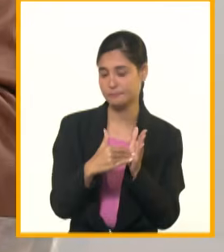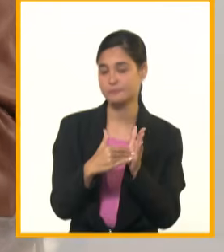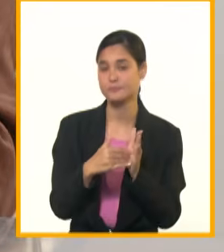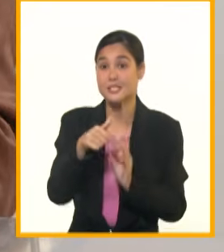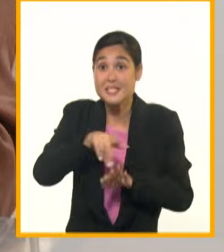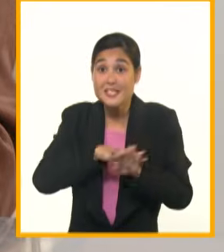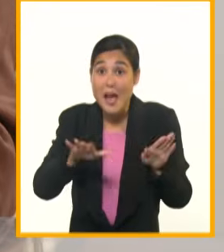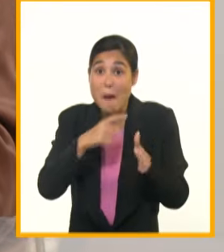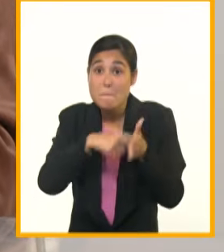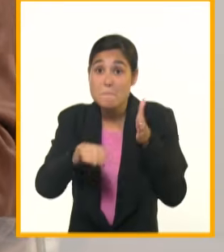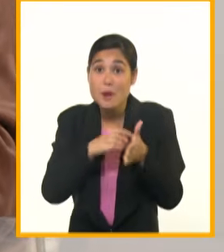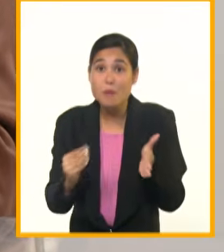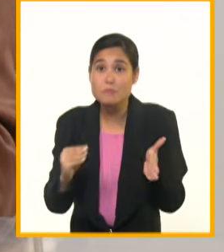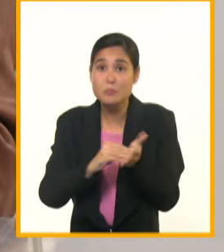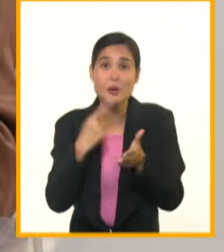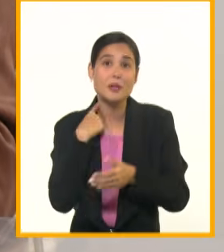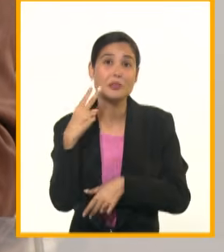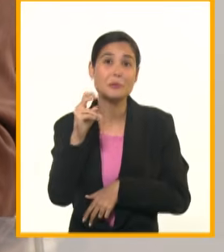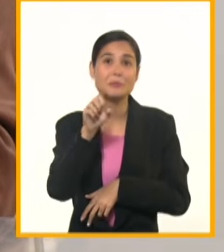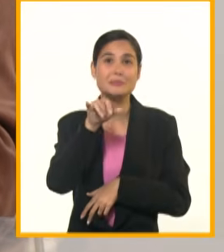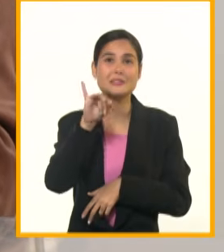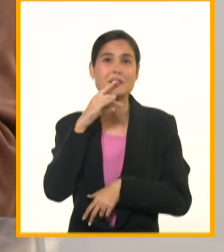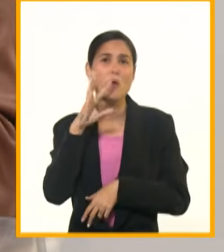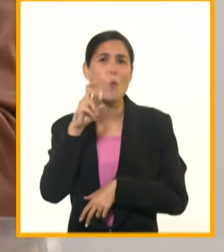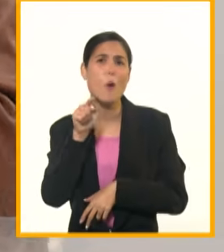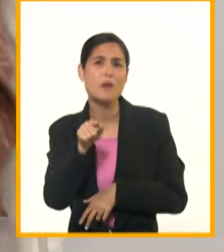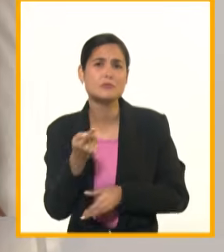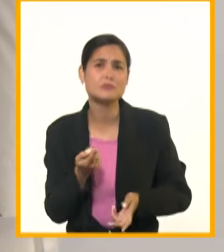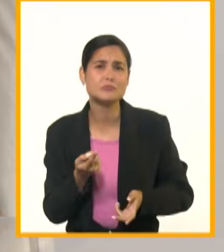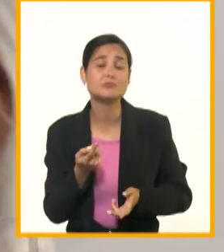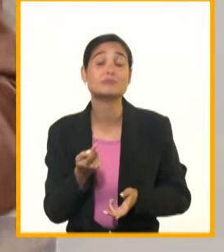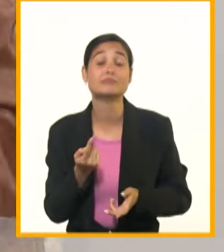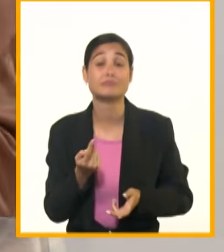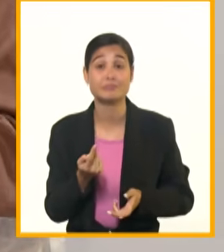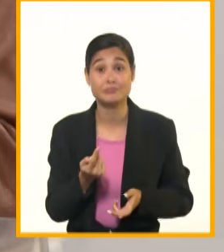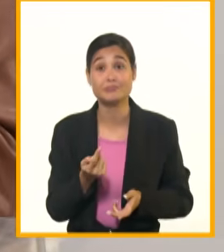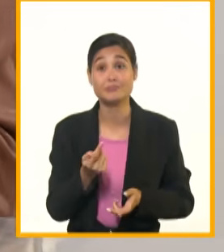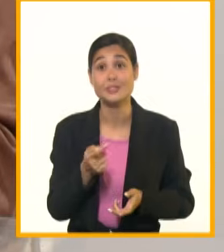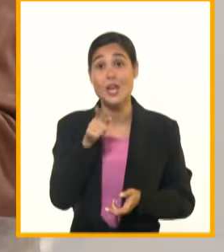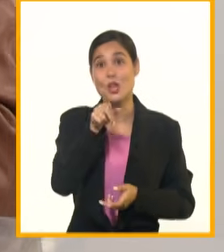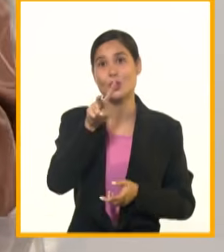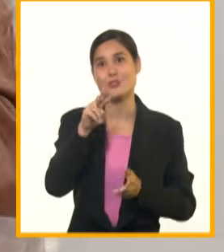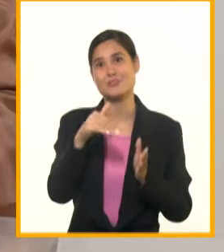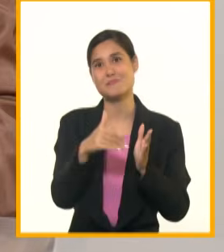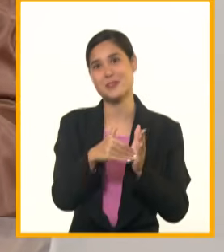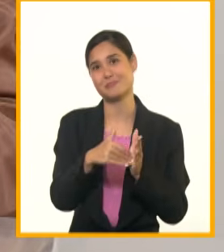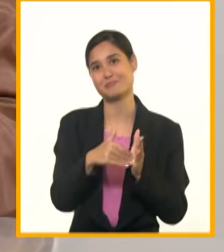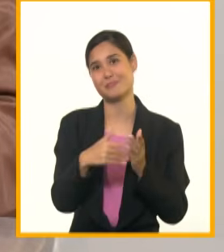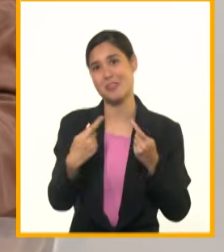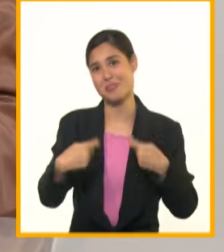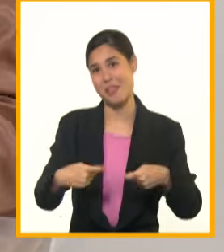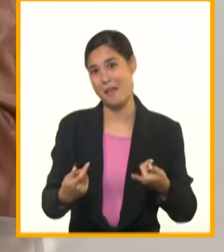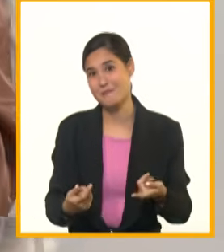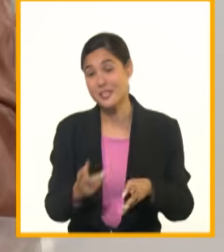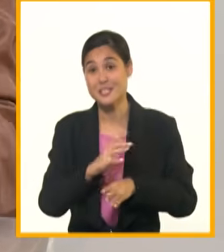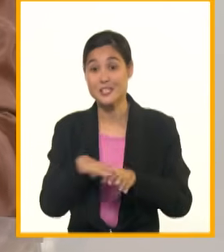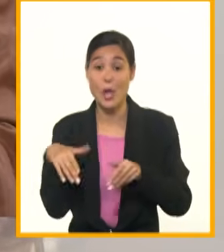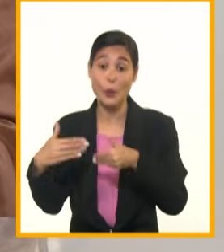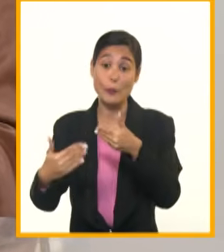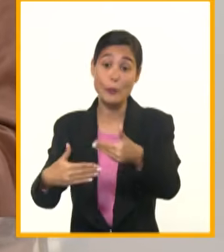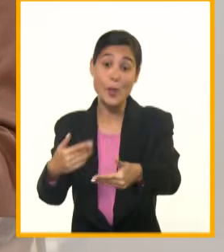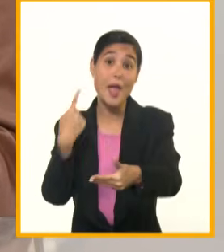aportar otros niveles de siembra para llegar en el 2027 a las 20.000 hectáreas de arroz que